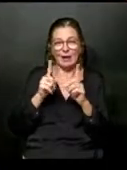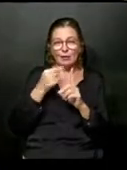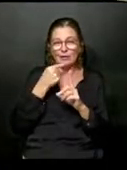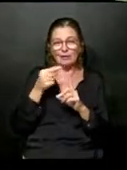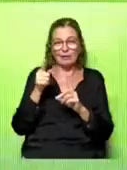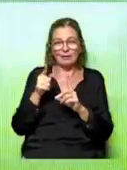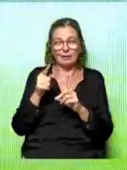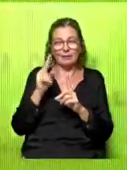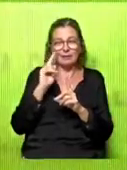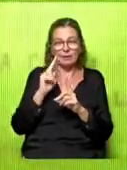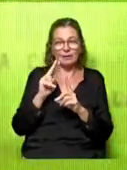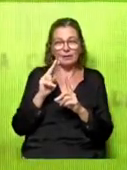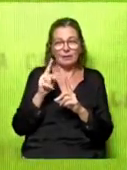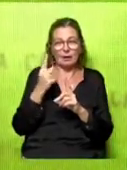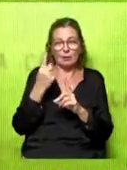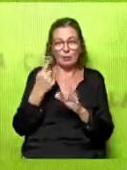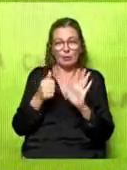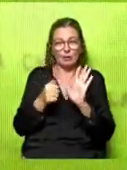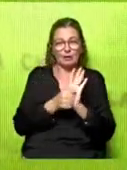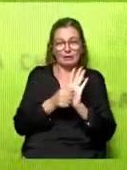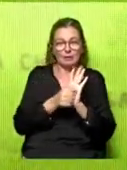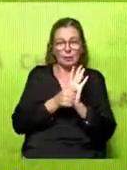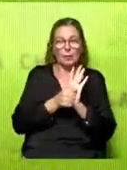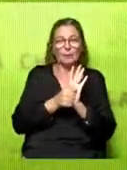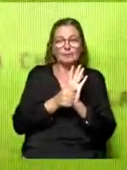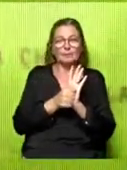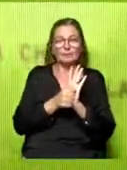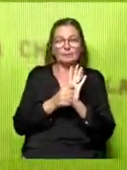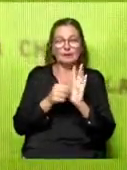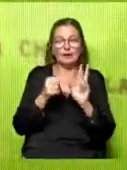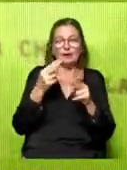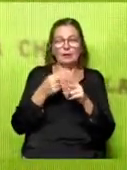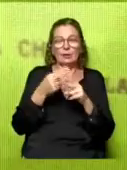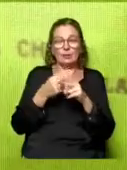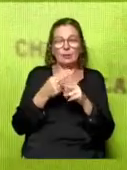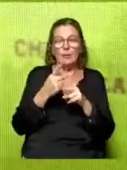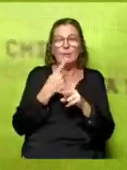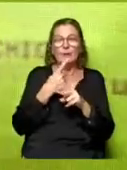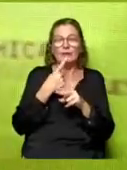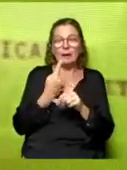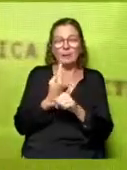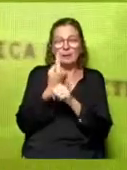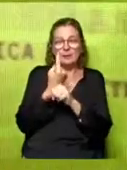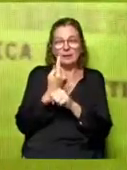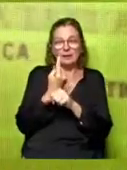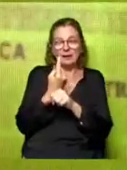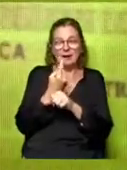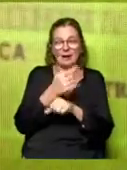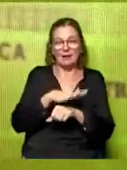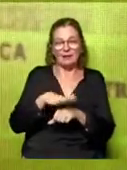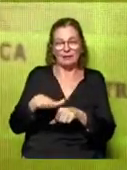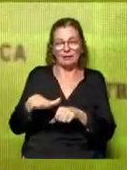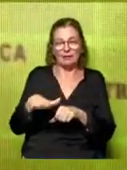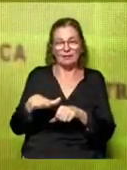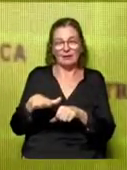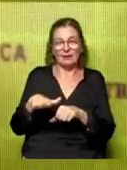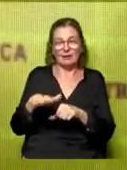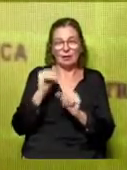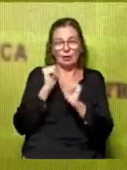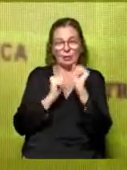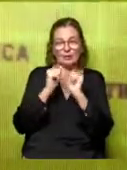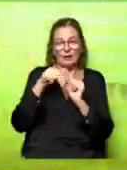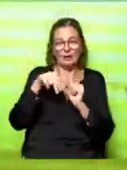Mauricio. Fíjense que hay un artículo que se llama Las políticas de primera infancia en el Uruguay del economista Navalsa, que no pueden decir que